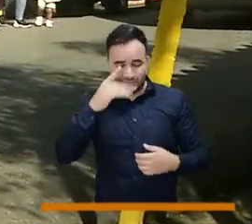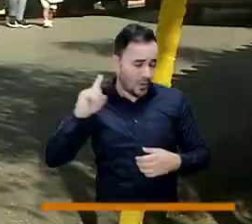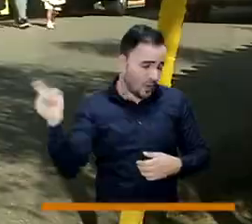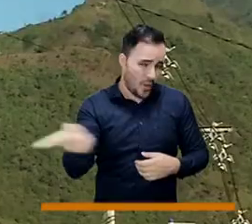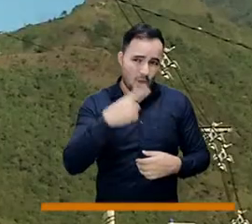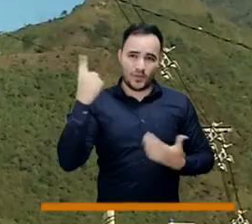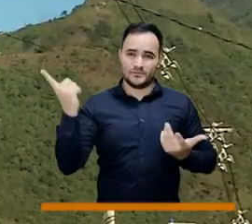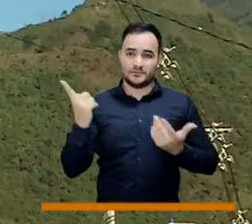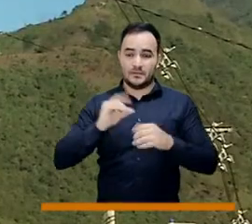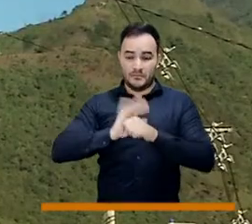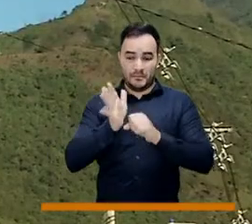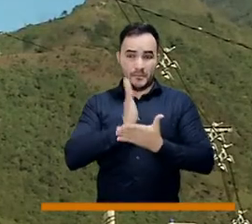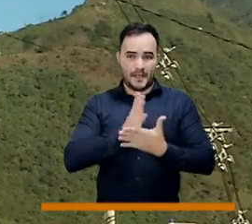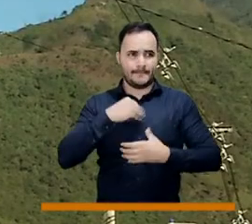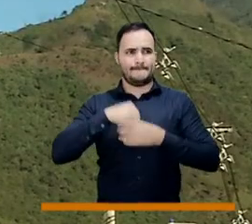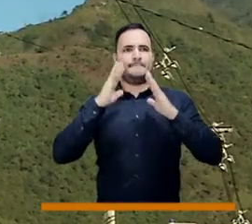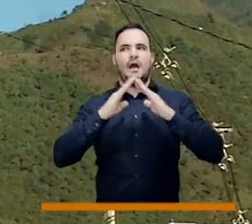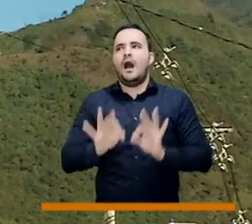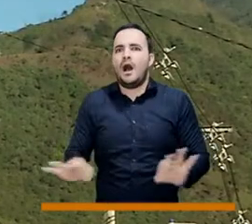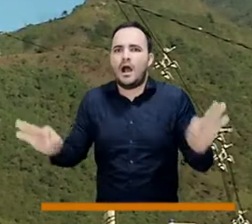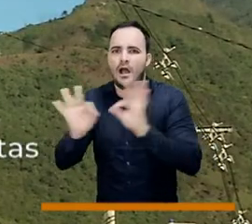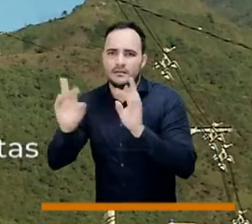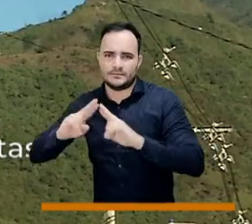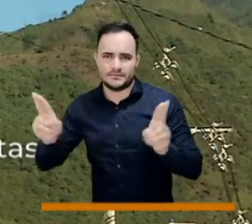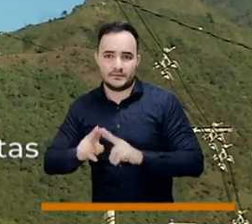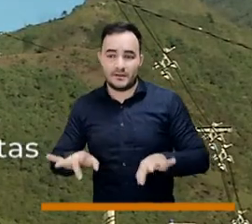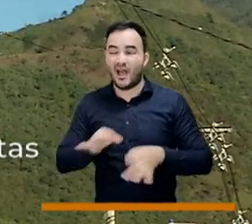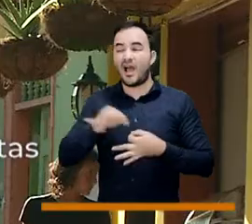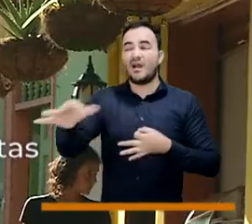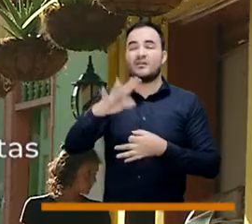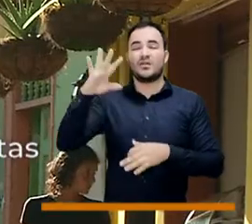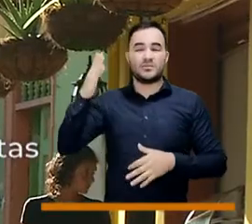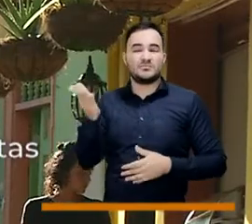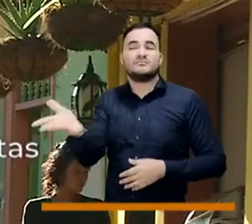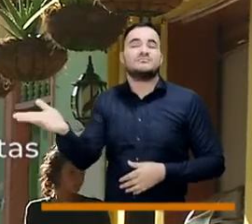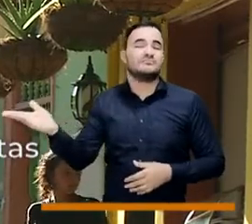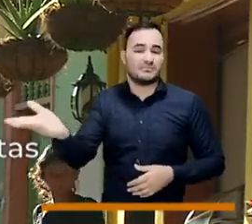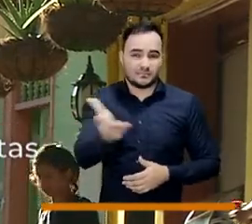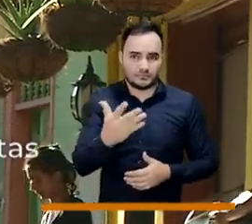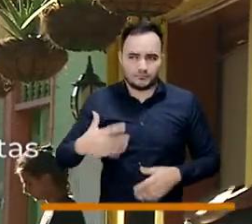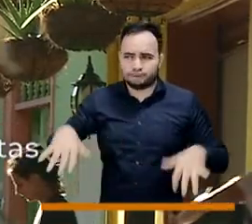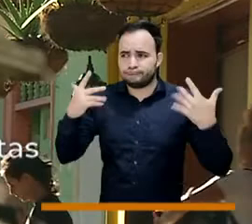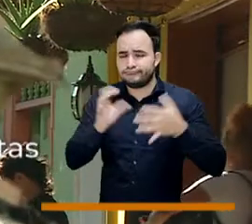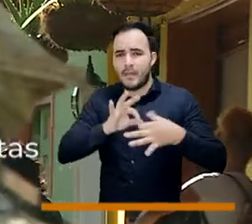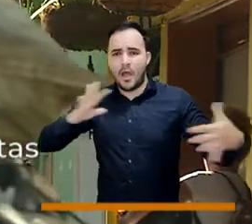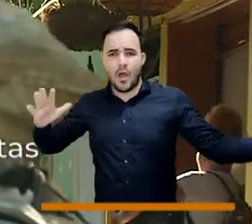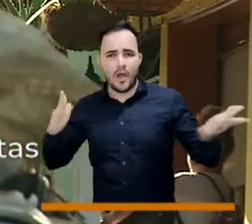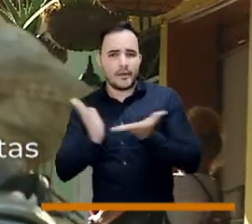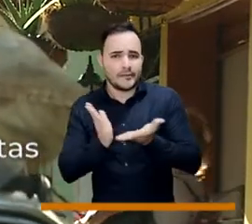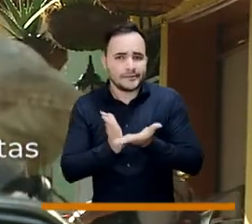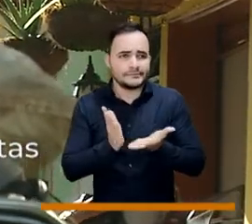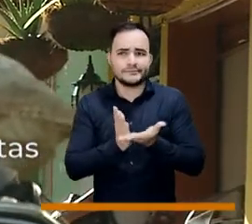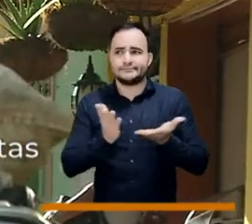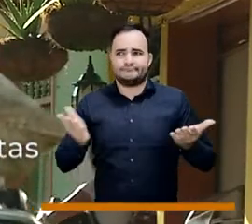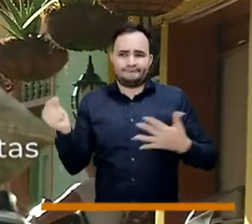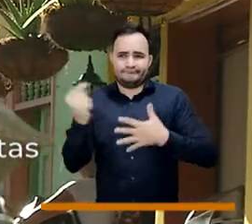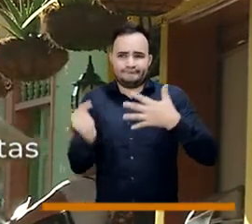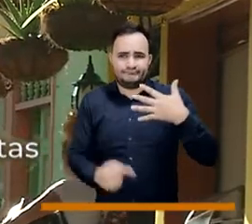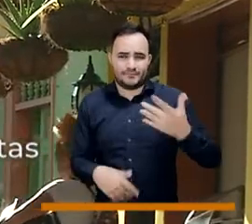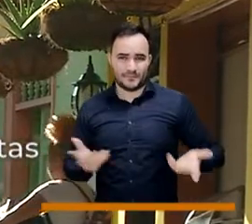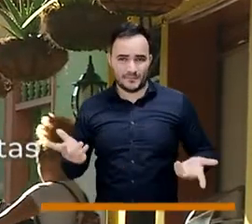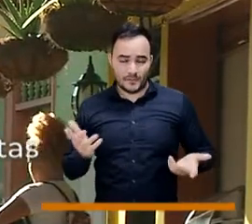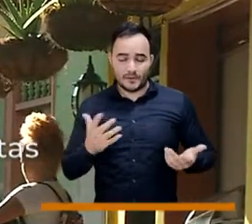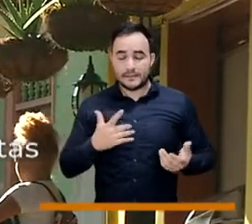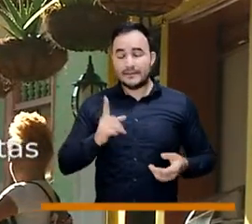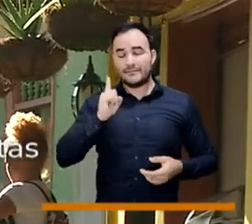los corregimientos están desconectados, el tema del acceso a unos servicios públicos, como lo decía la profe, digamos que